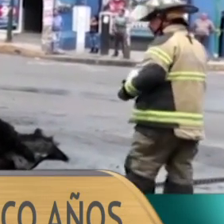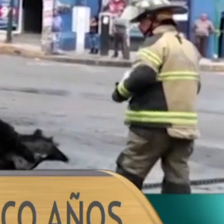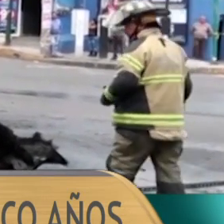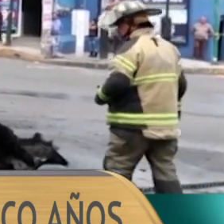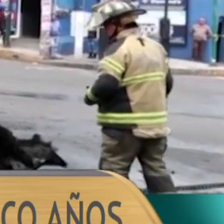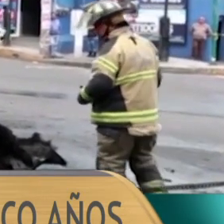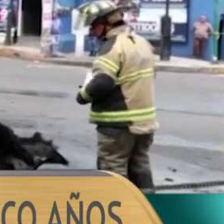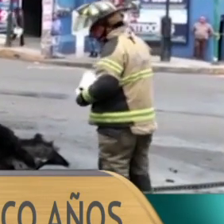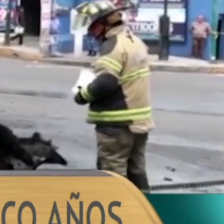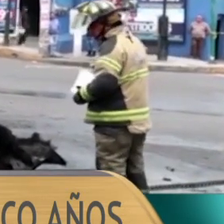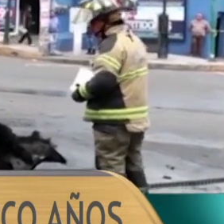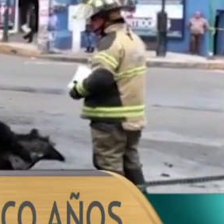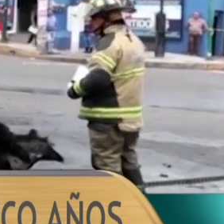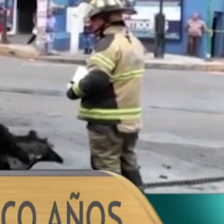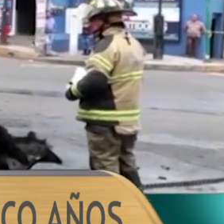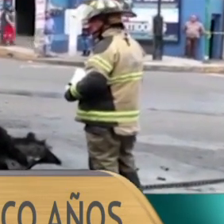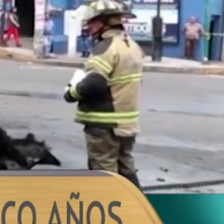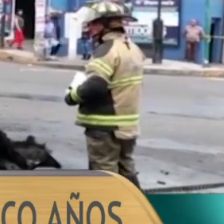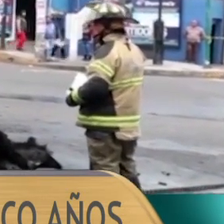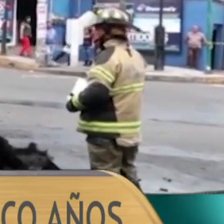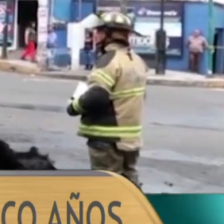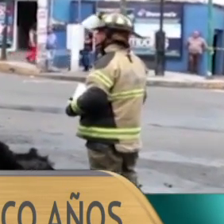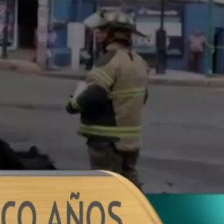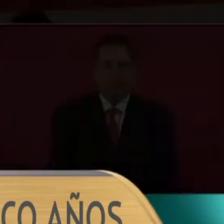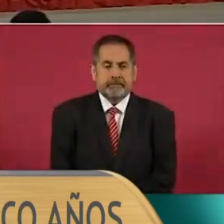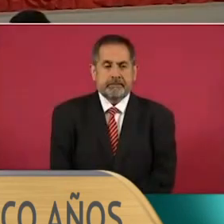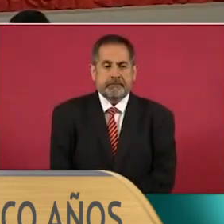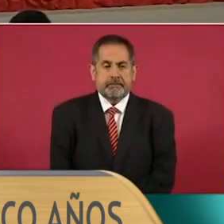de homicidio diarias, cifra menos comparada con los últimos 3 años.